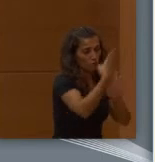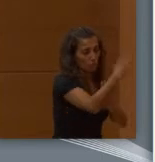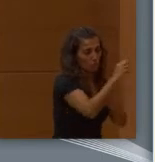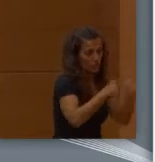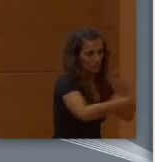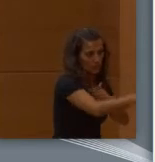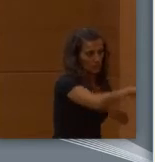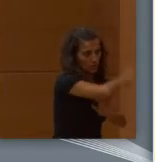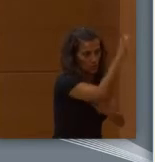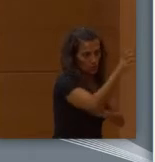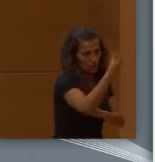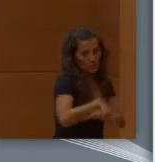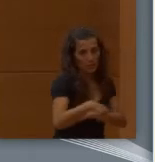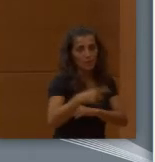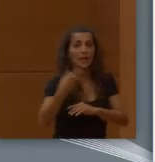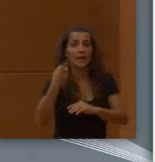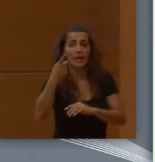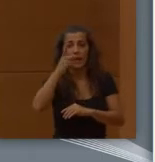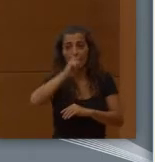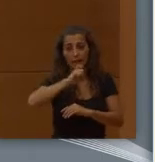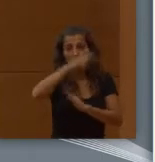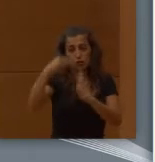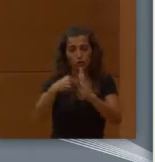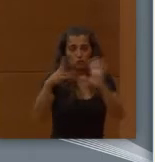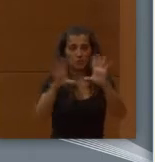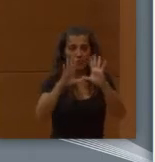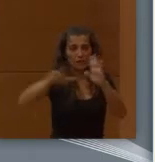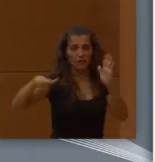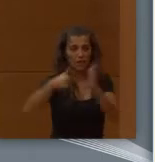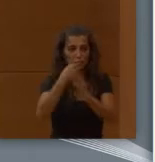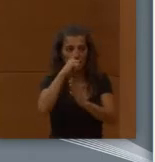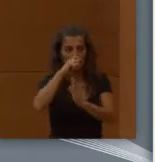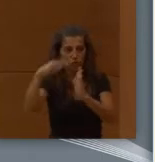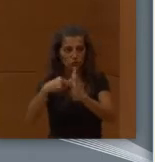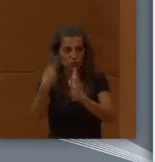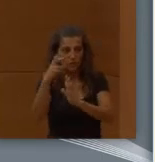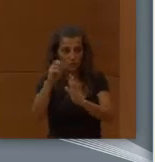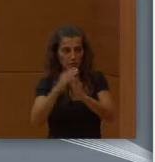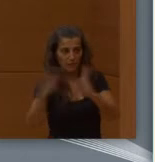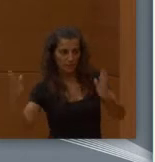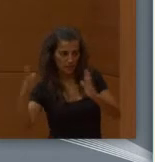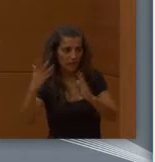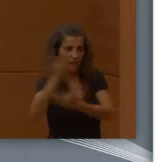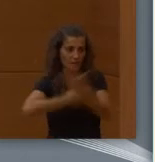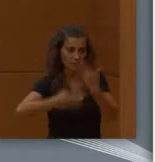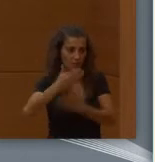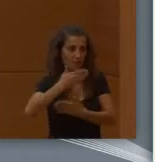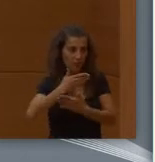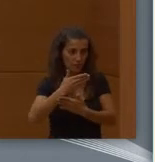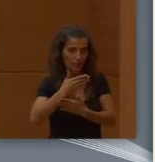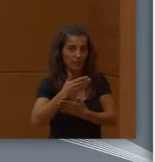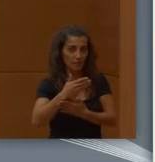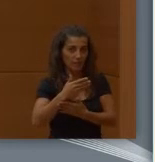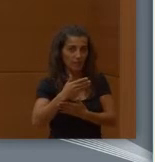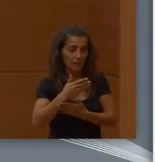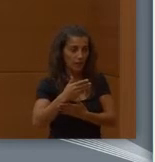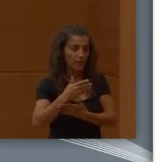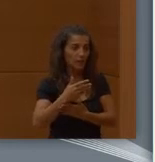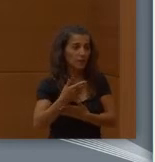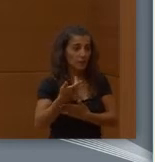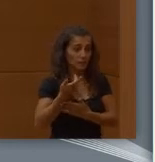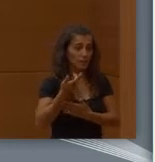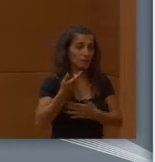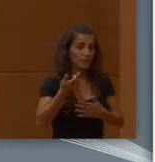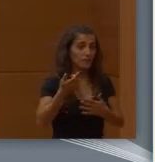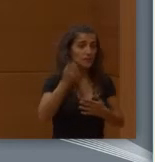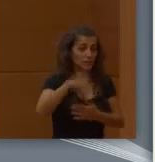así como la estrategia del 2010 al 2020, estrategia de discapacidad, guías de mejores prácticas para la evaluación de proyectos también